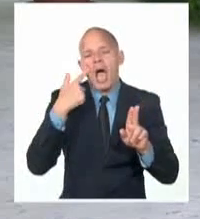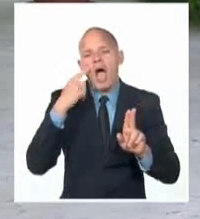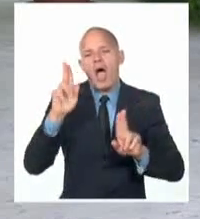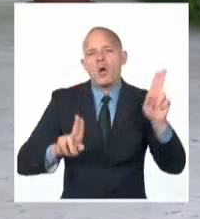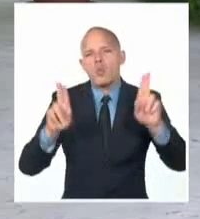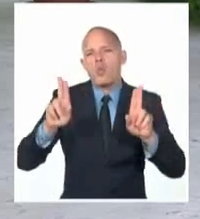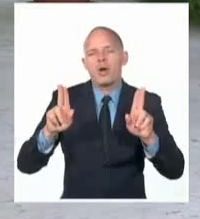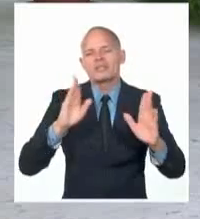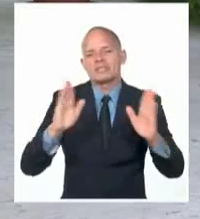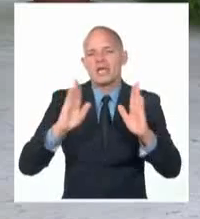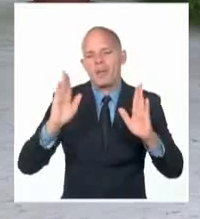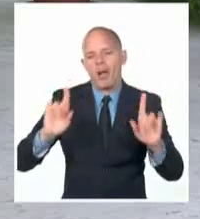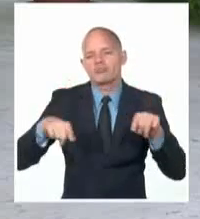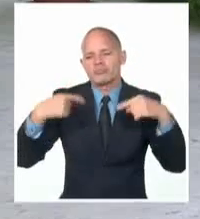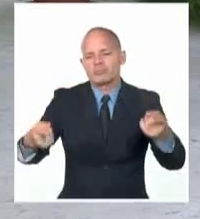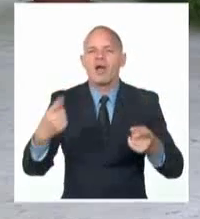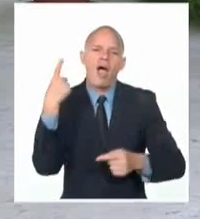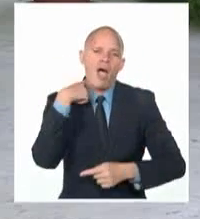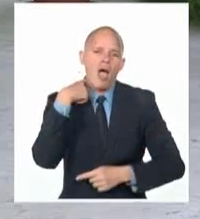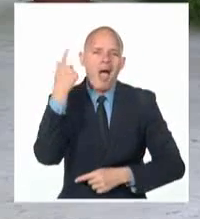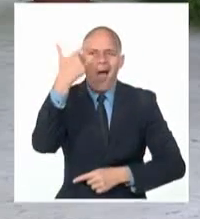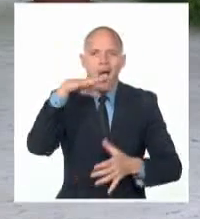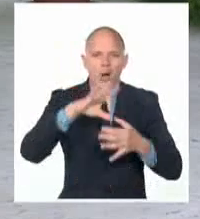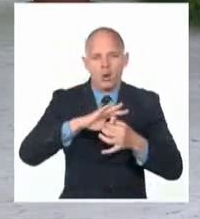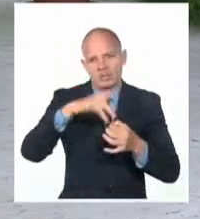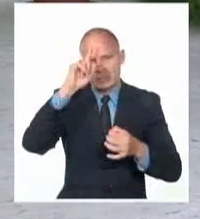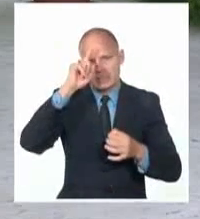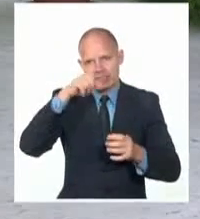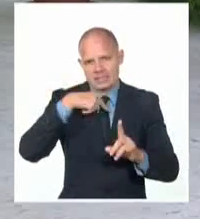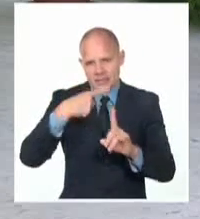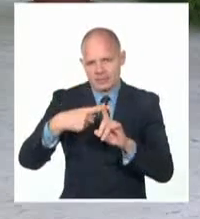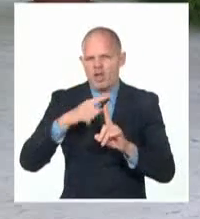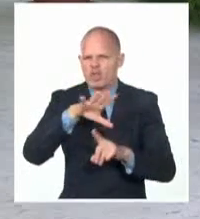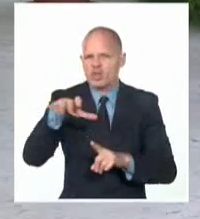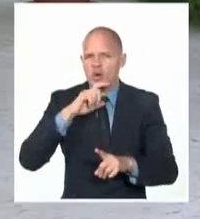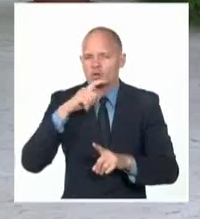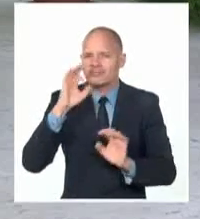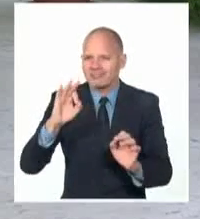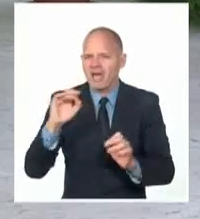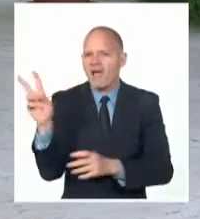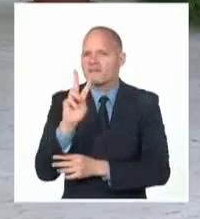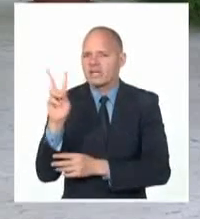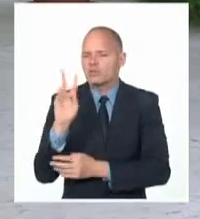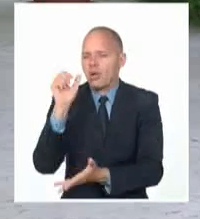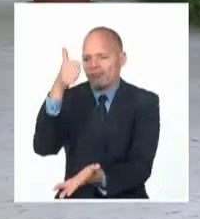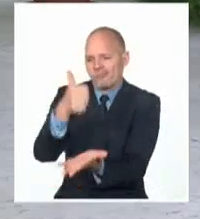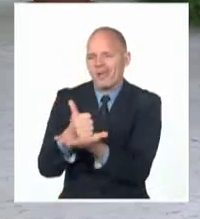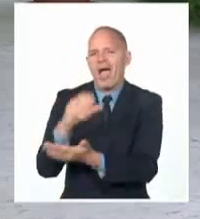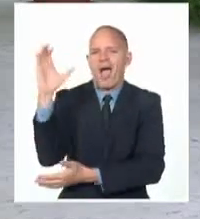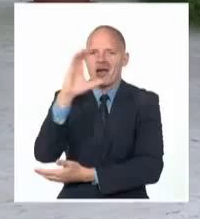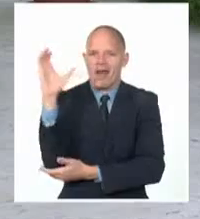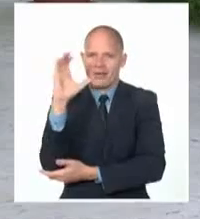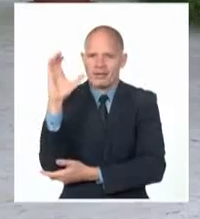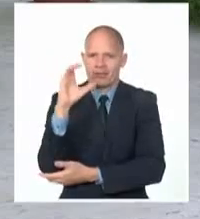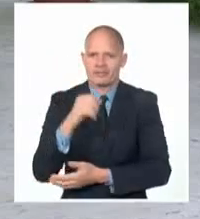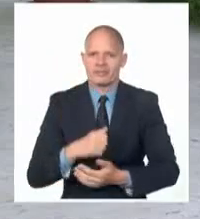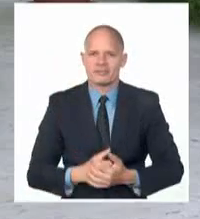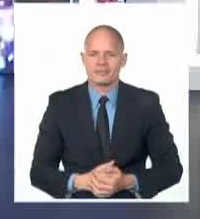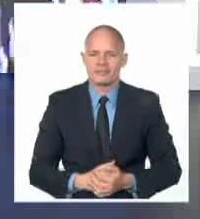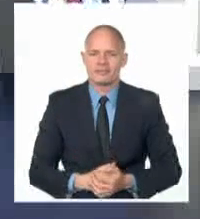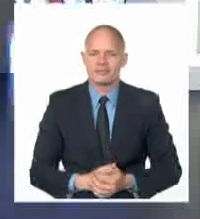Paz a celebrarse entre agosto y septiembre próximos en Caracas, Venezuela. Anisley Torres, Sistema Informativo de la Televisión